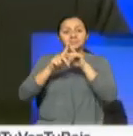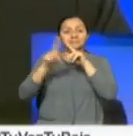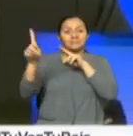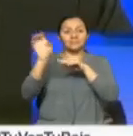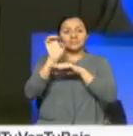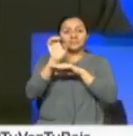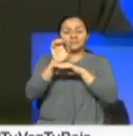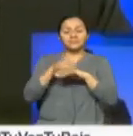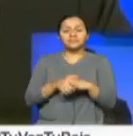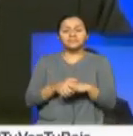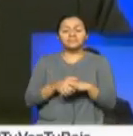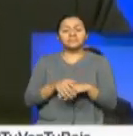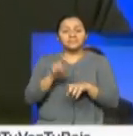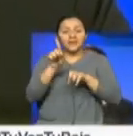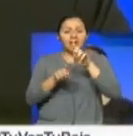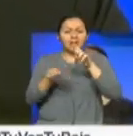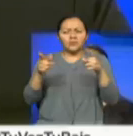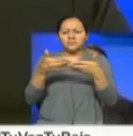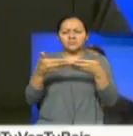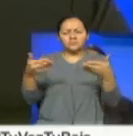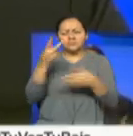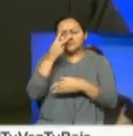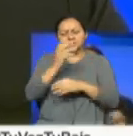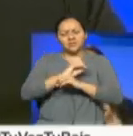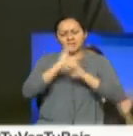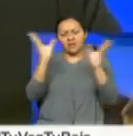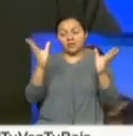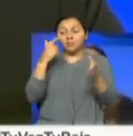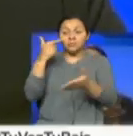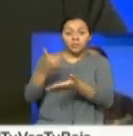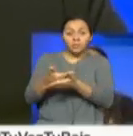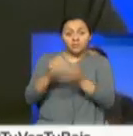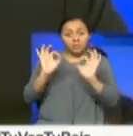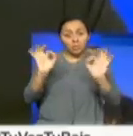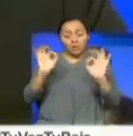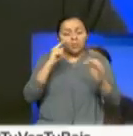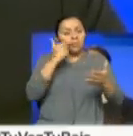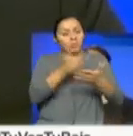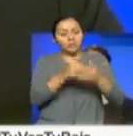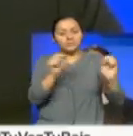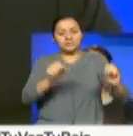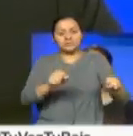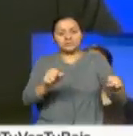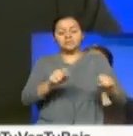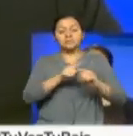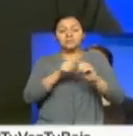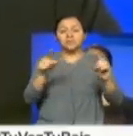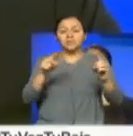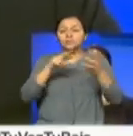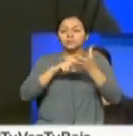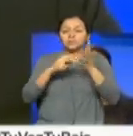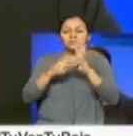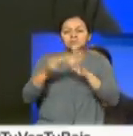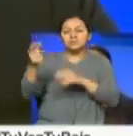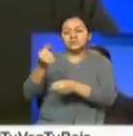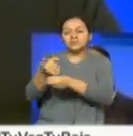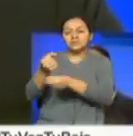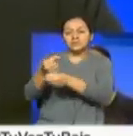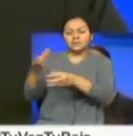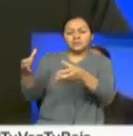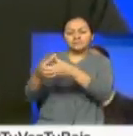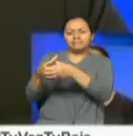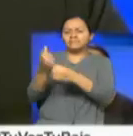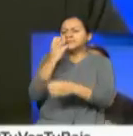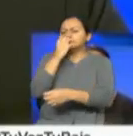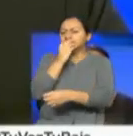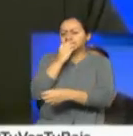cosas que son medio evidentes y no se pueden comprobar, o las pudiéramos comprobar, pero sería quemar la fuente. Este trabajo de inteligencia, cuando yo